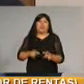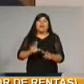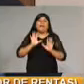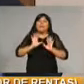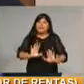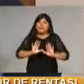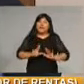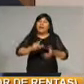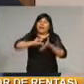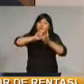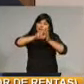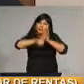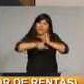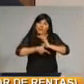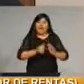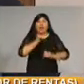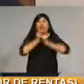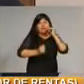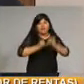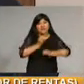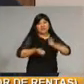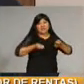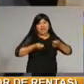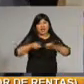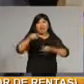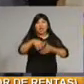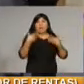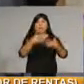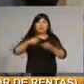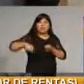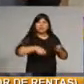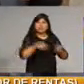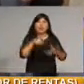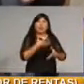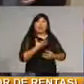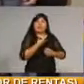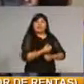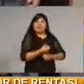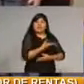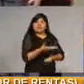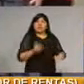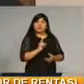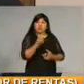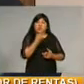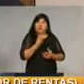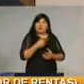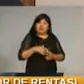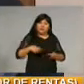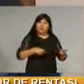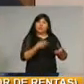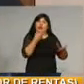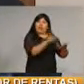se le otorga no se le garantiza todo el derecho de defensa a los contribuyentes que terminan siendo clausurados